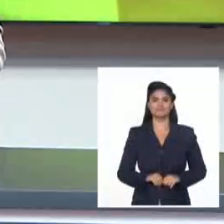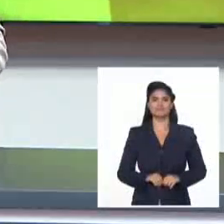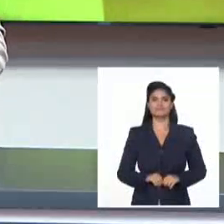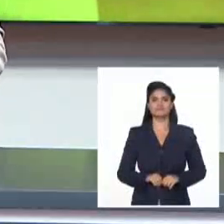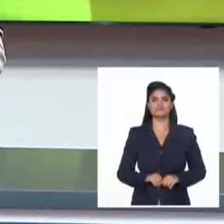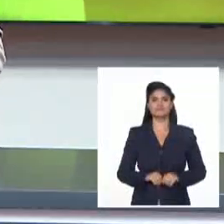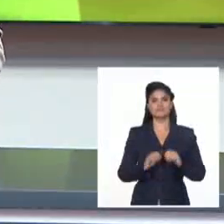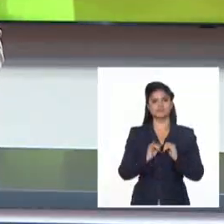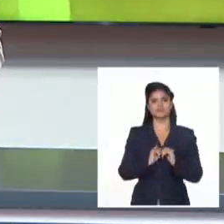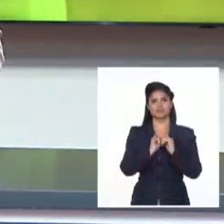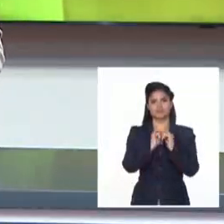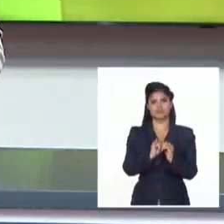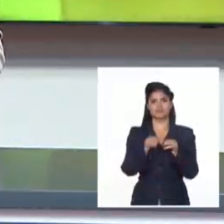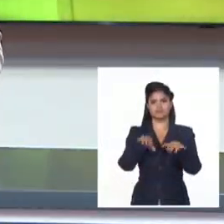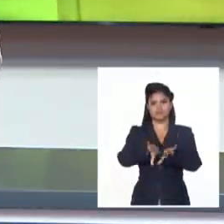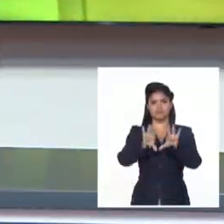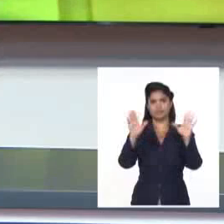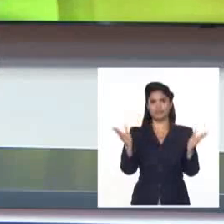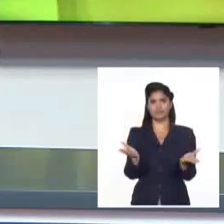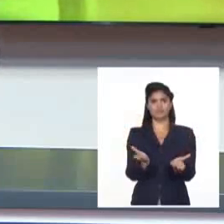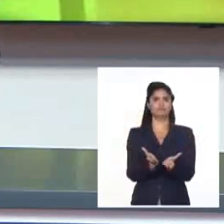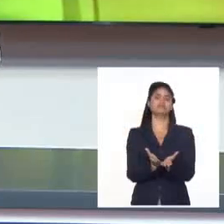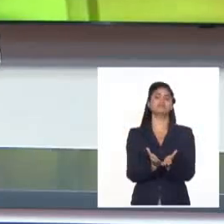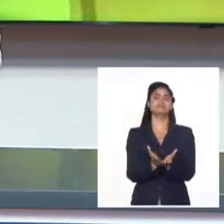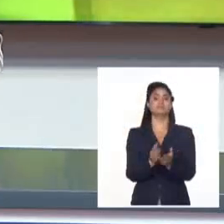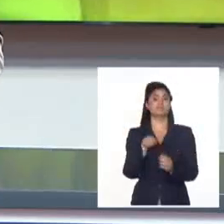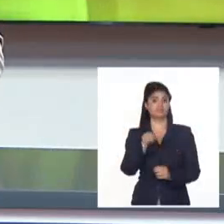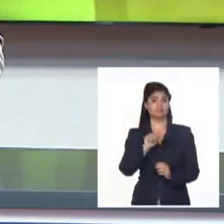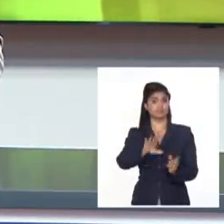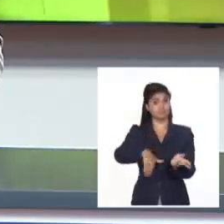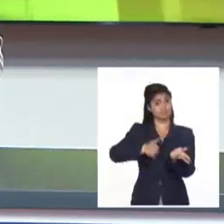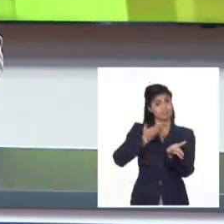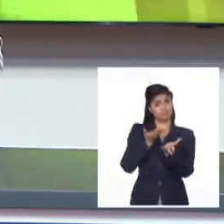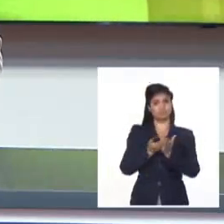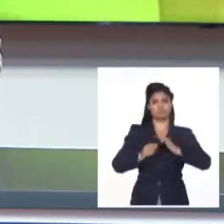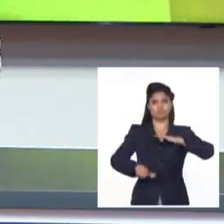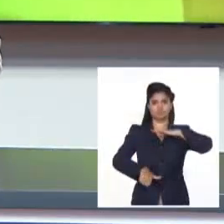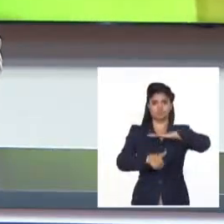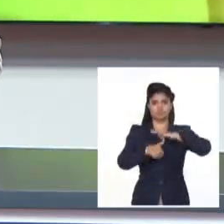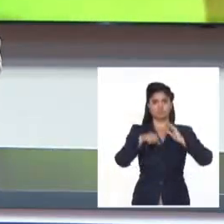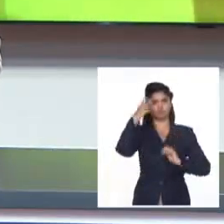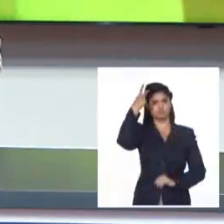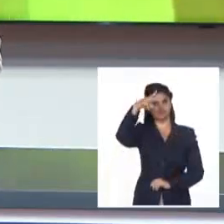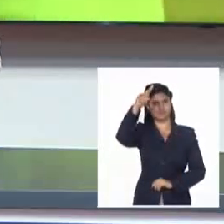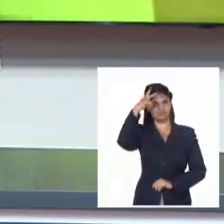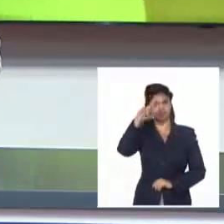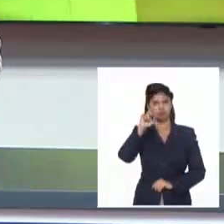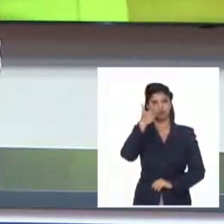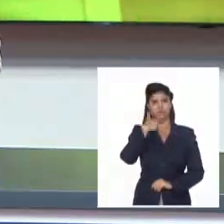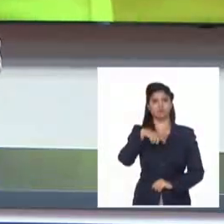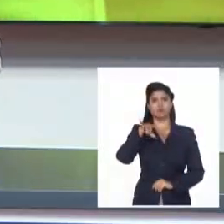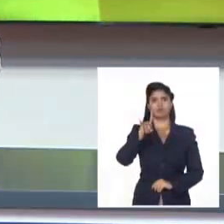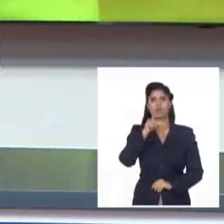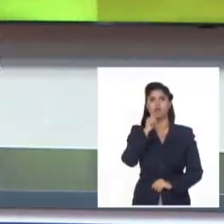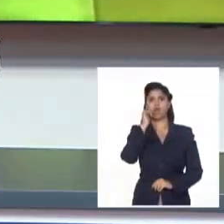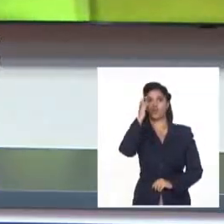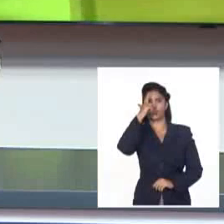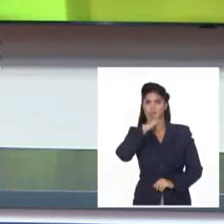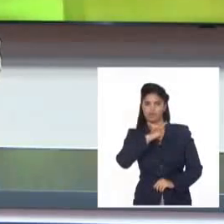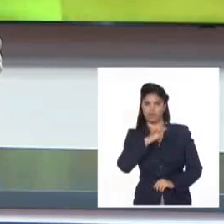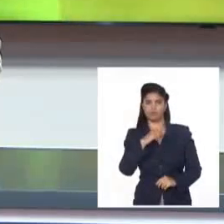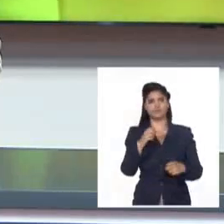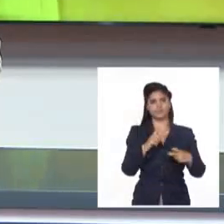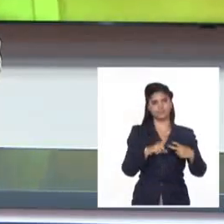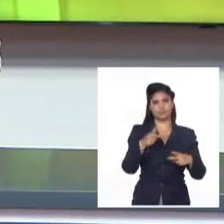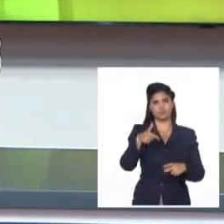Del panorama internacional les comento que los candidatos a la presidencia de México, Claudia Sheinbaum y Xochitl Gálvez y Jorge Álvarez